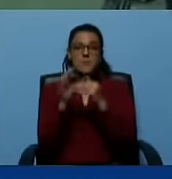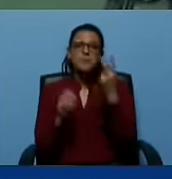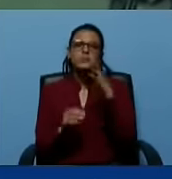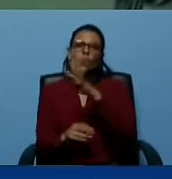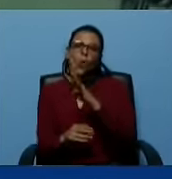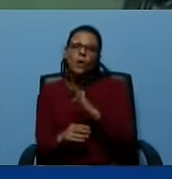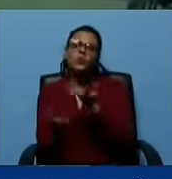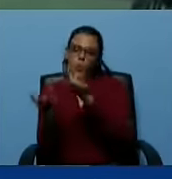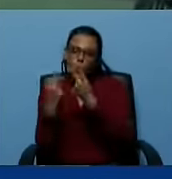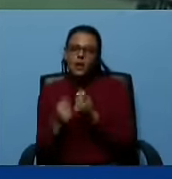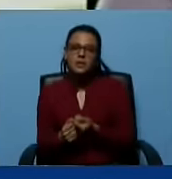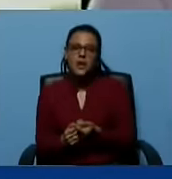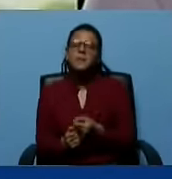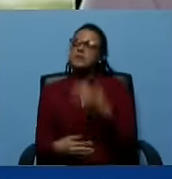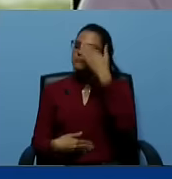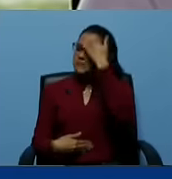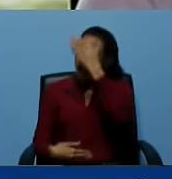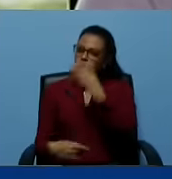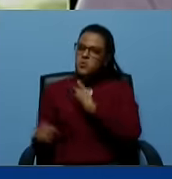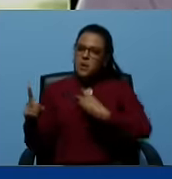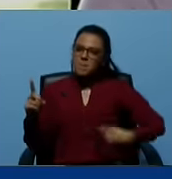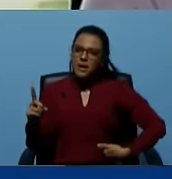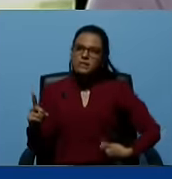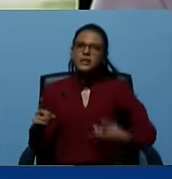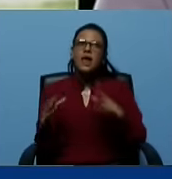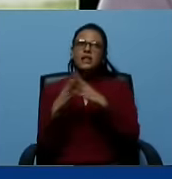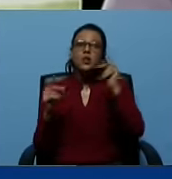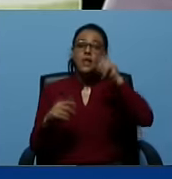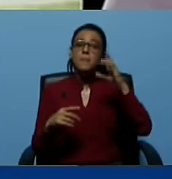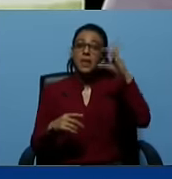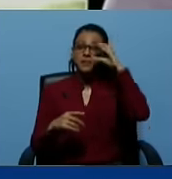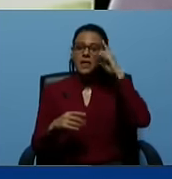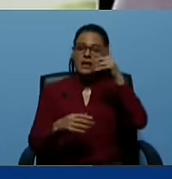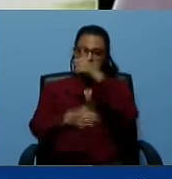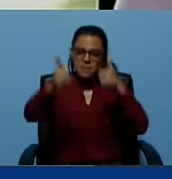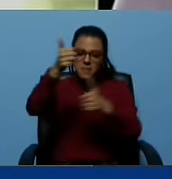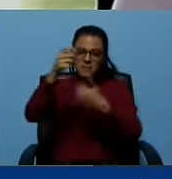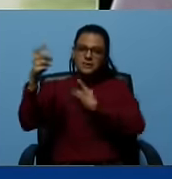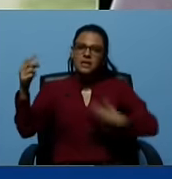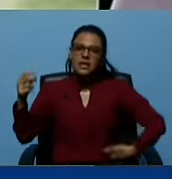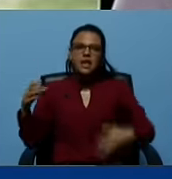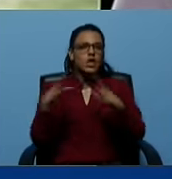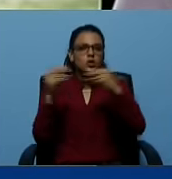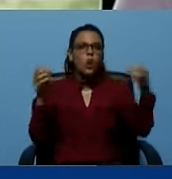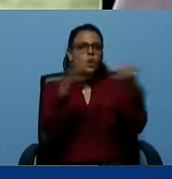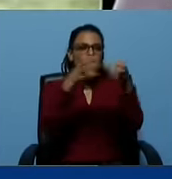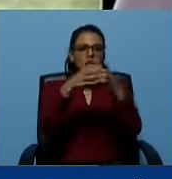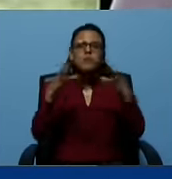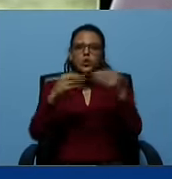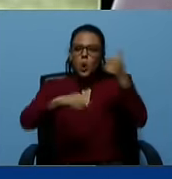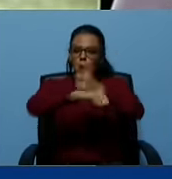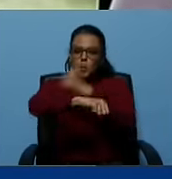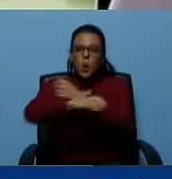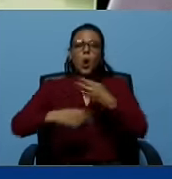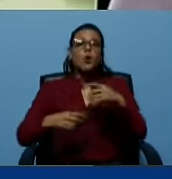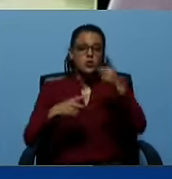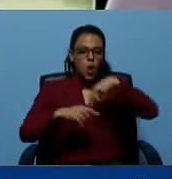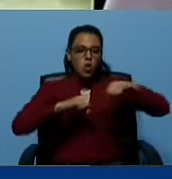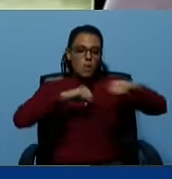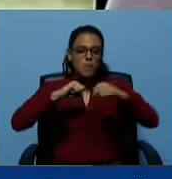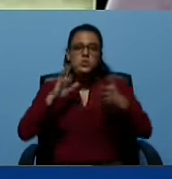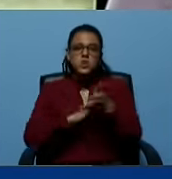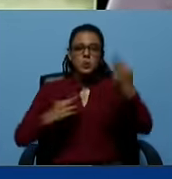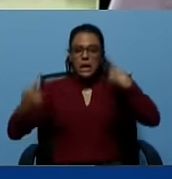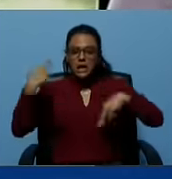un saludo bolivariano, presidente, a nuestra vicepresidenta también, a todo el equipo, al Movimiento de Recreadores, a la Mesa del